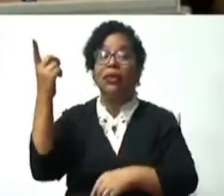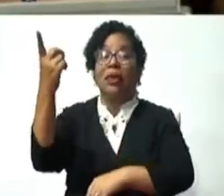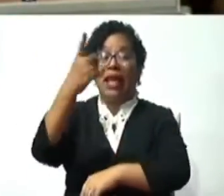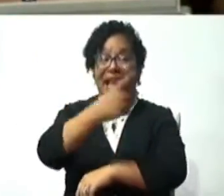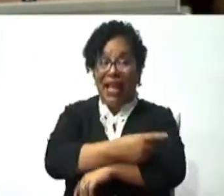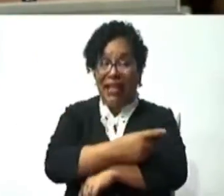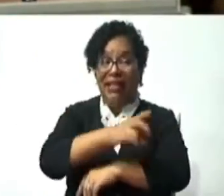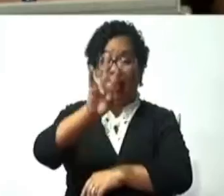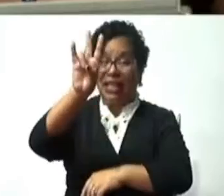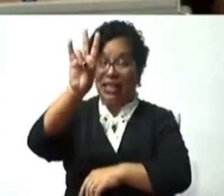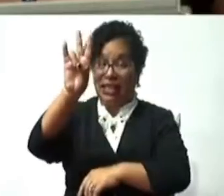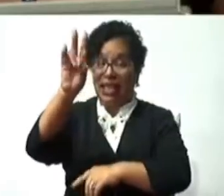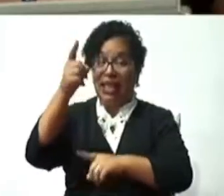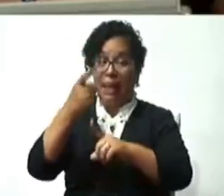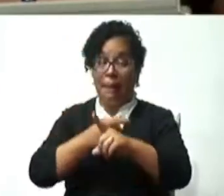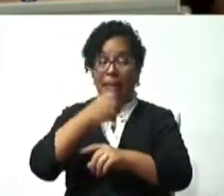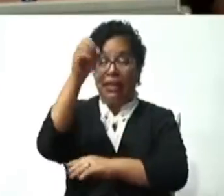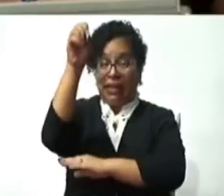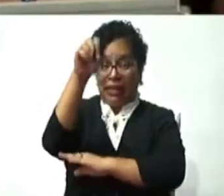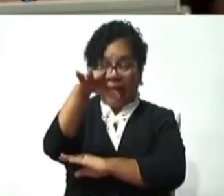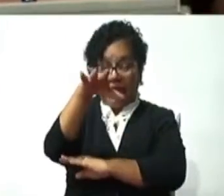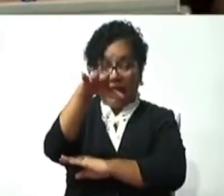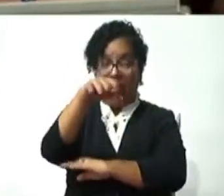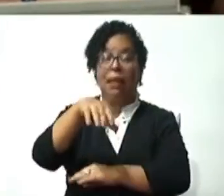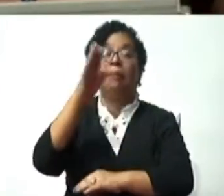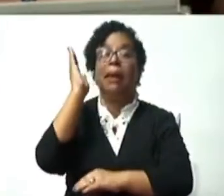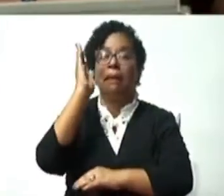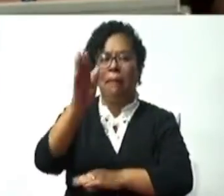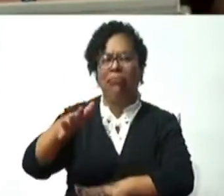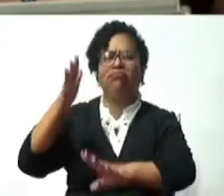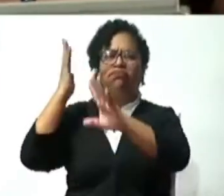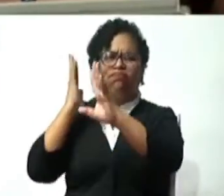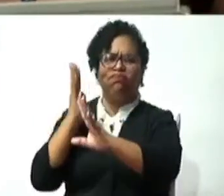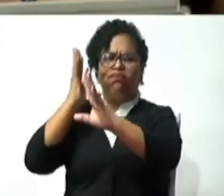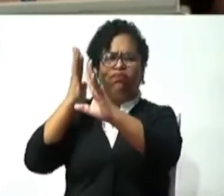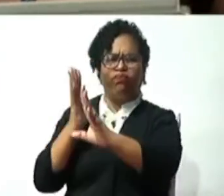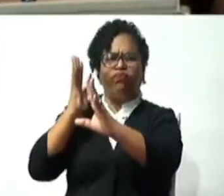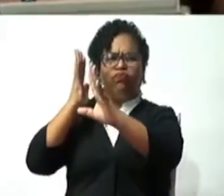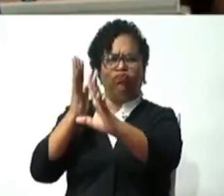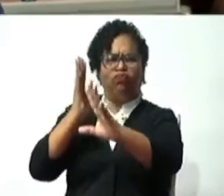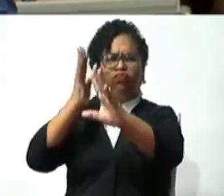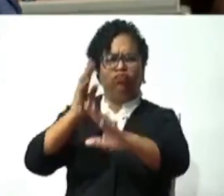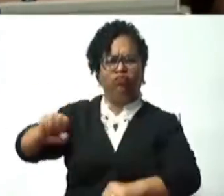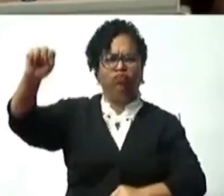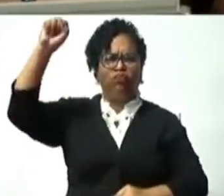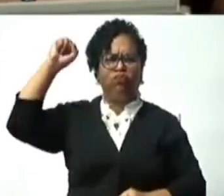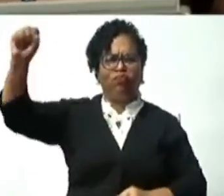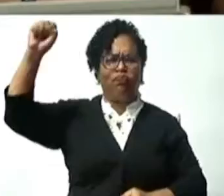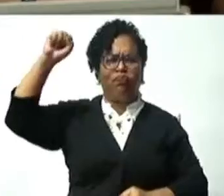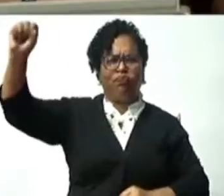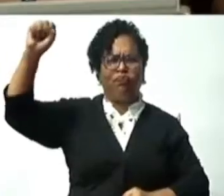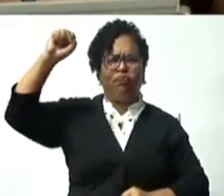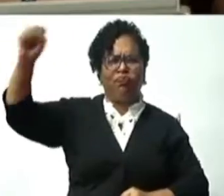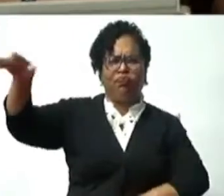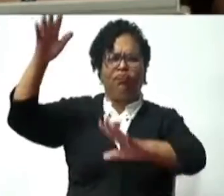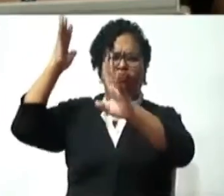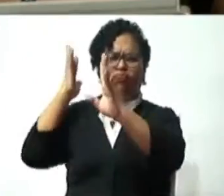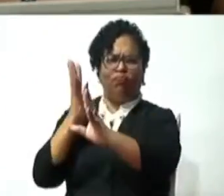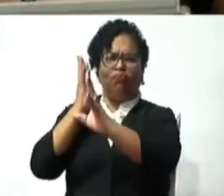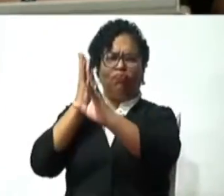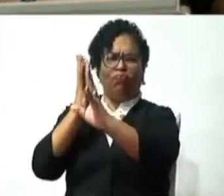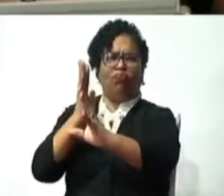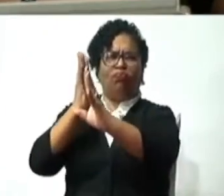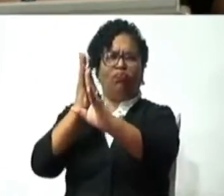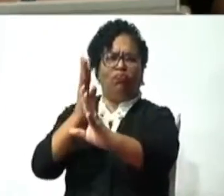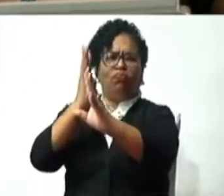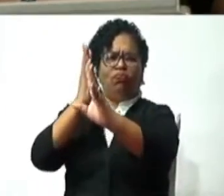pueblo pidiendo la eliminación de estas instituciones que han convertido la seguridad